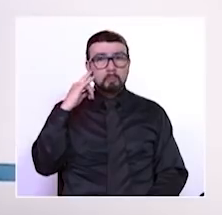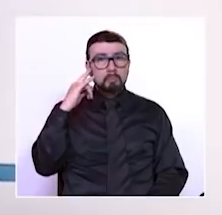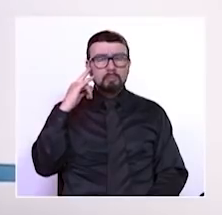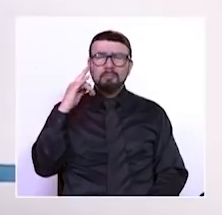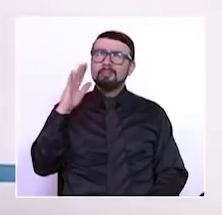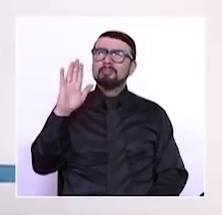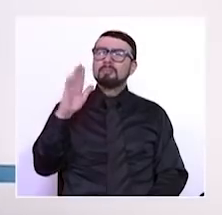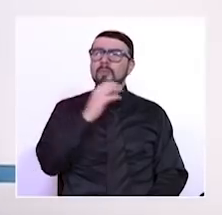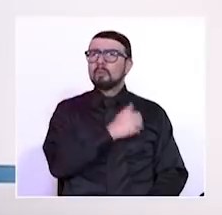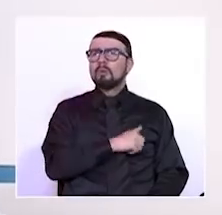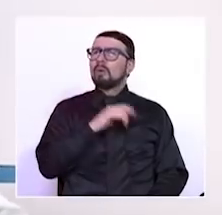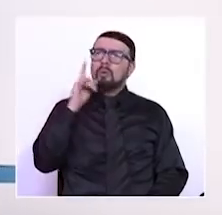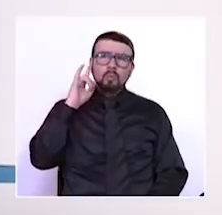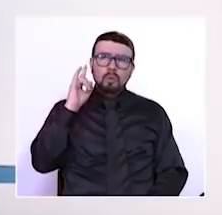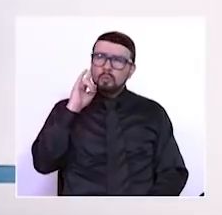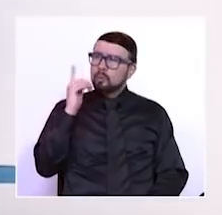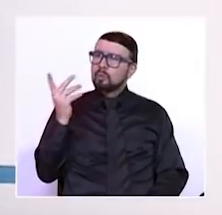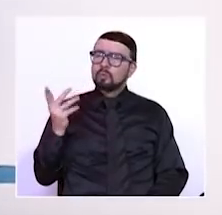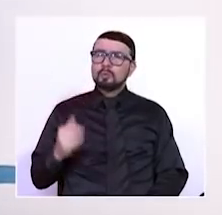Me dan retorno.